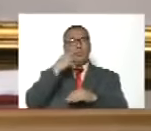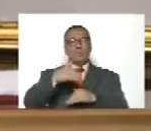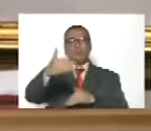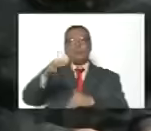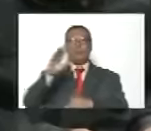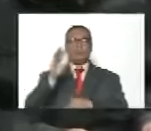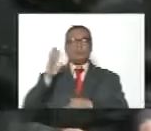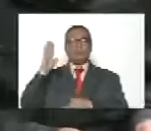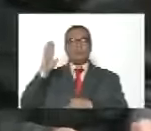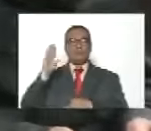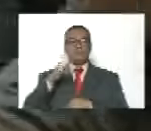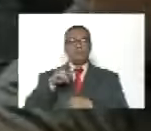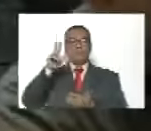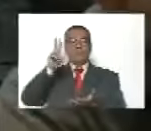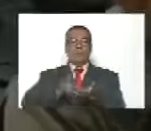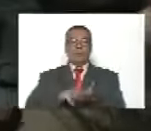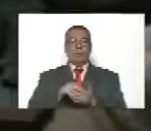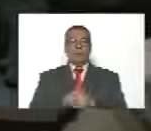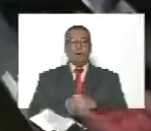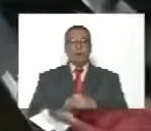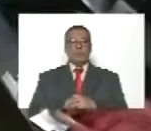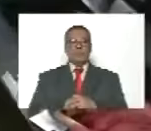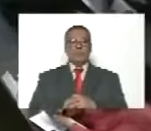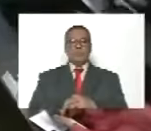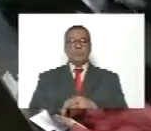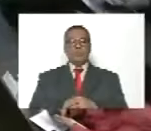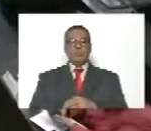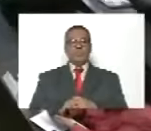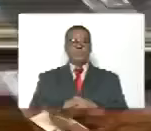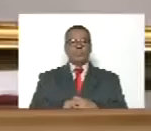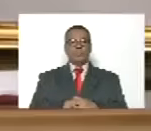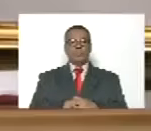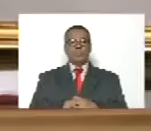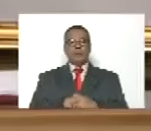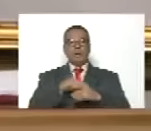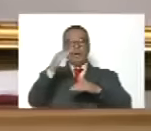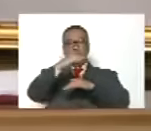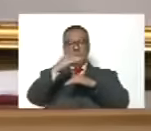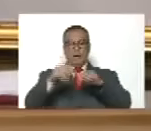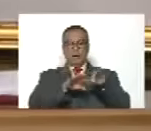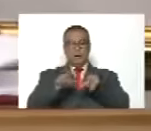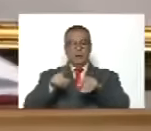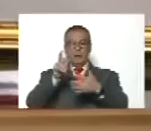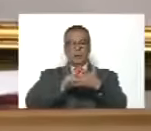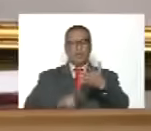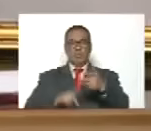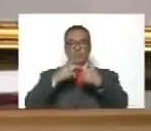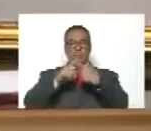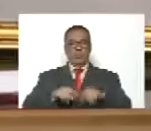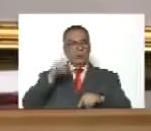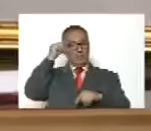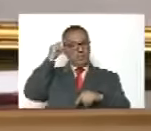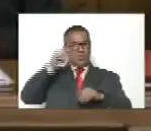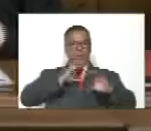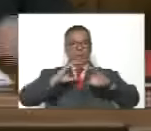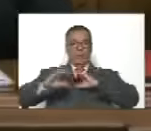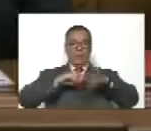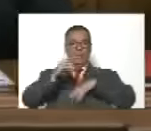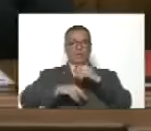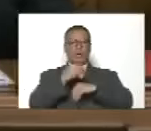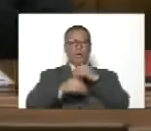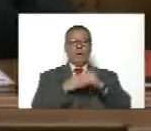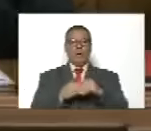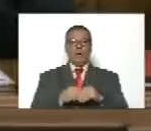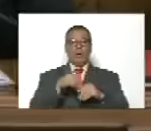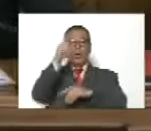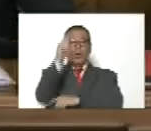señal de costumbre. Queda aprobada el acta correspondiente. Ciudadana secretaria, sírvase dar lectura a la cuenta. Comunicaciones suscritas